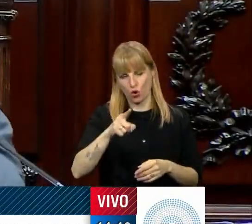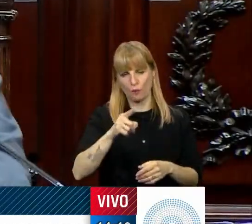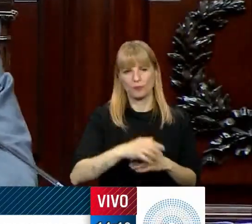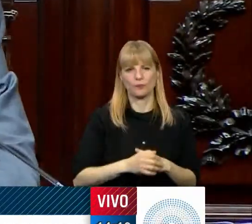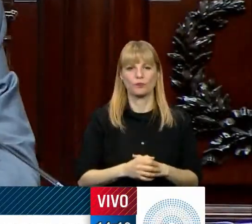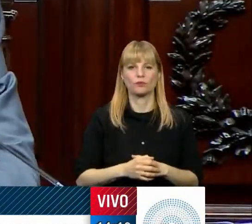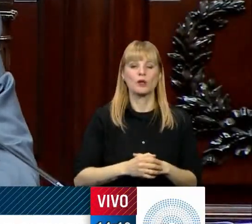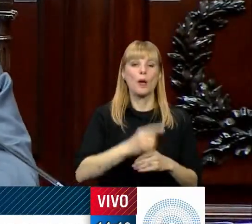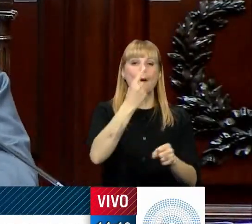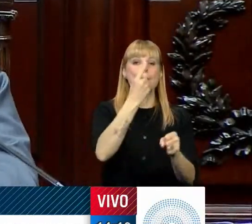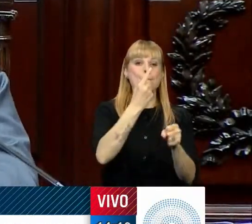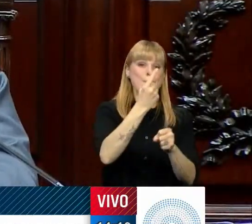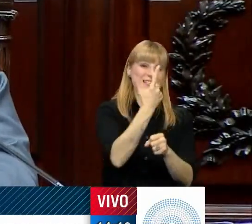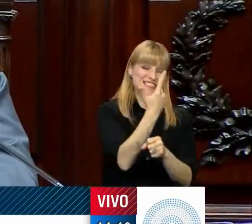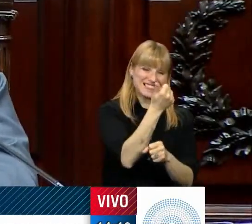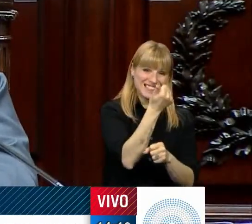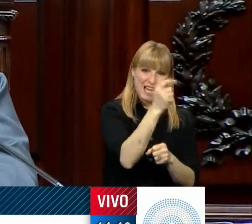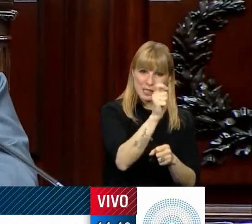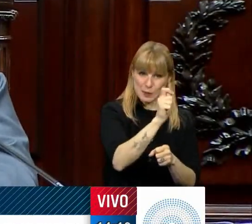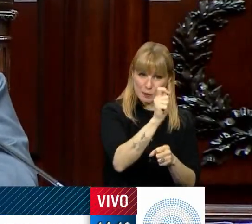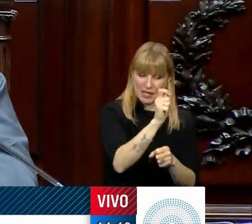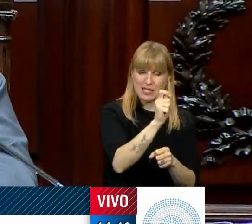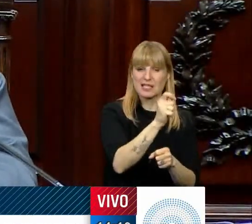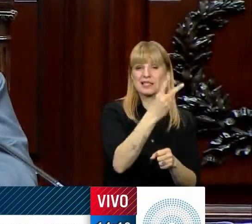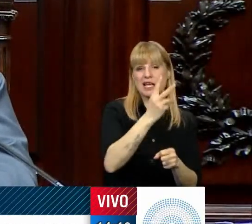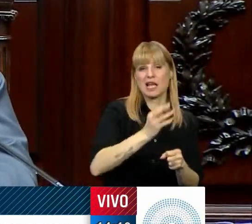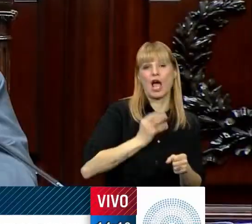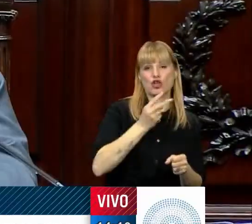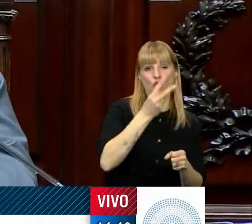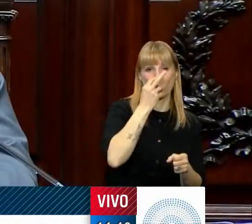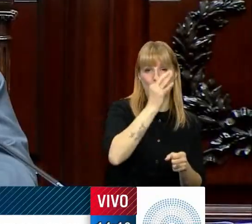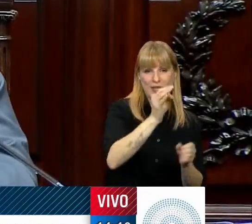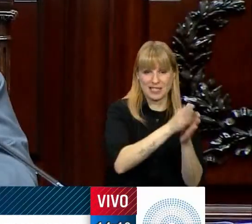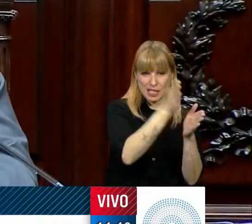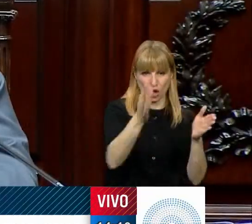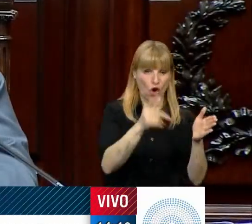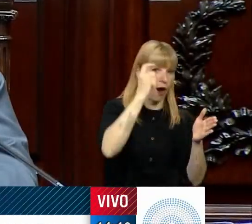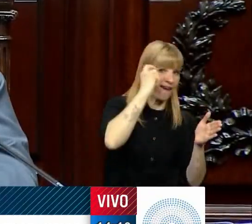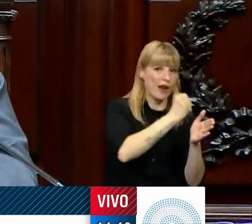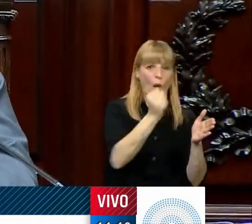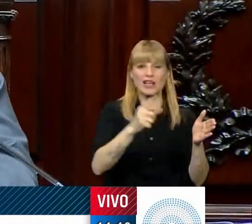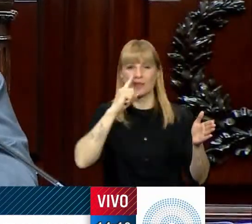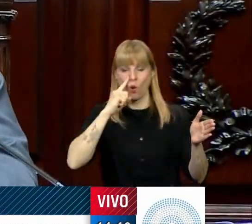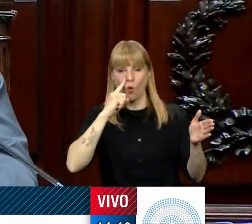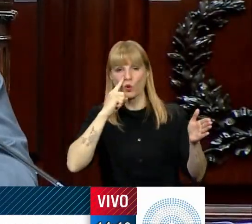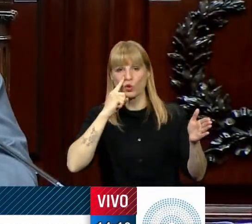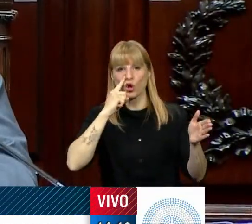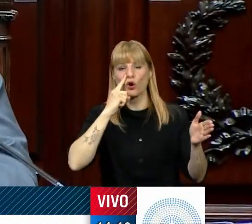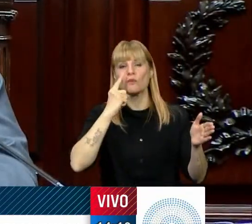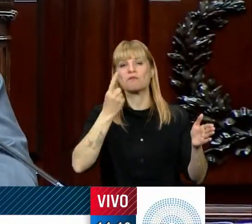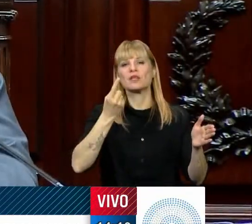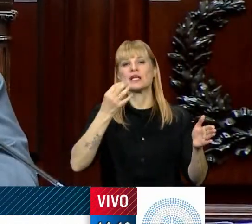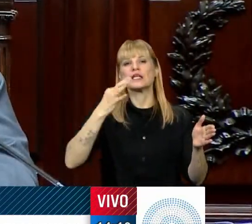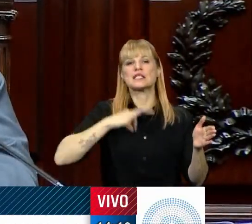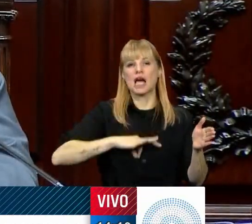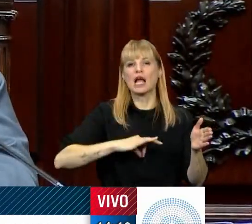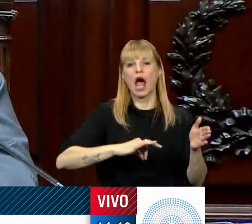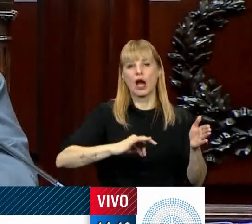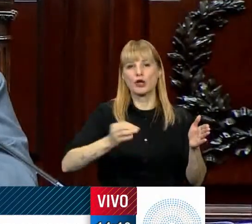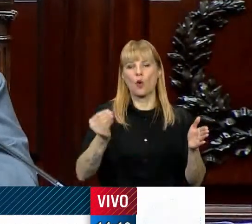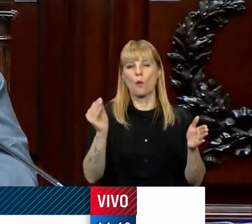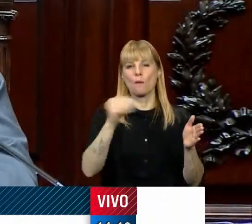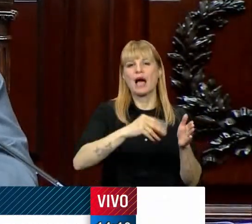En el primer semestre del 2025, el índice de salarios presentó una suba acumulada del